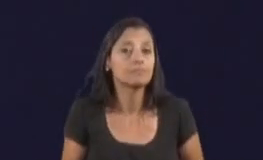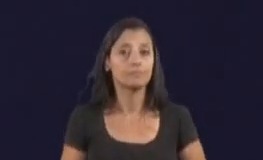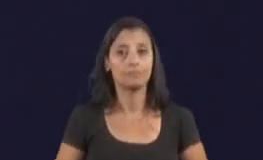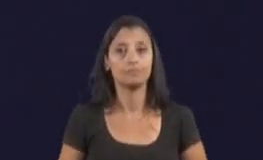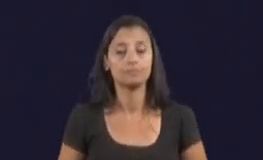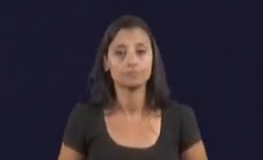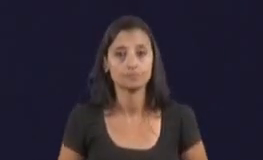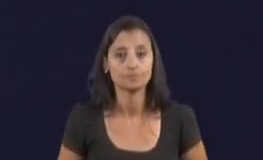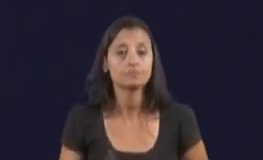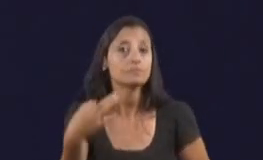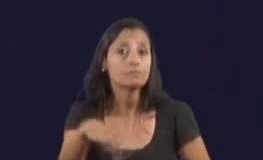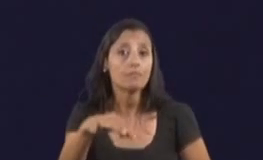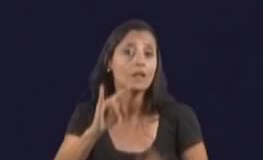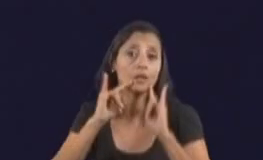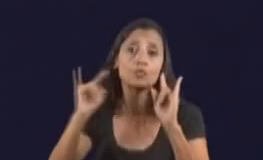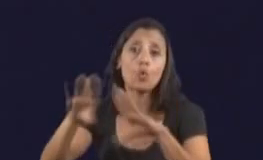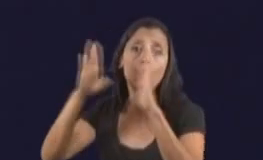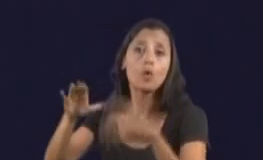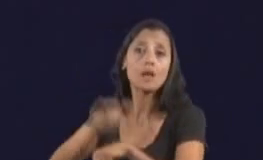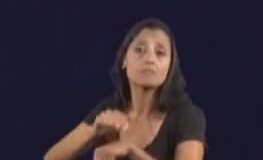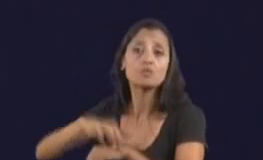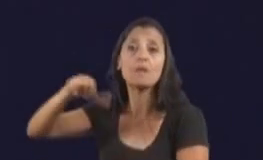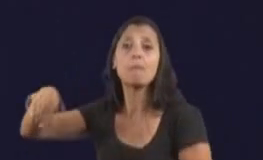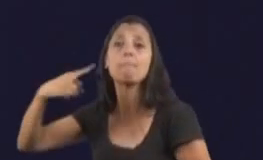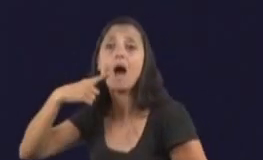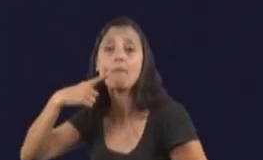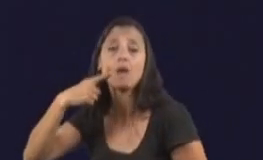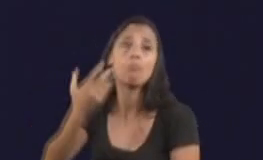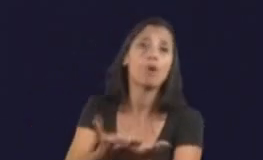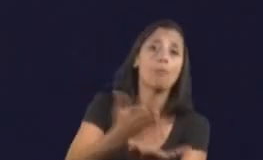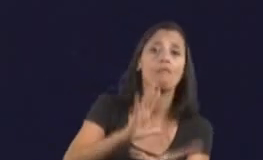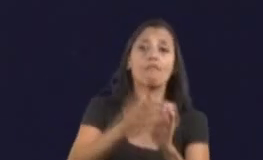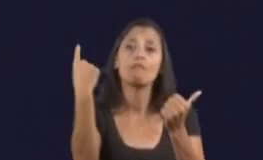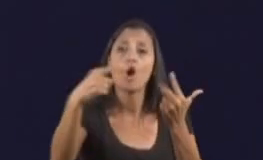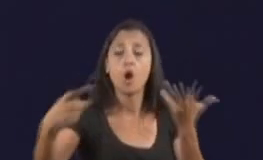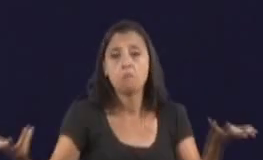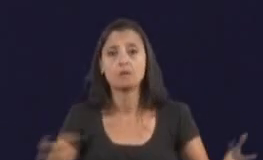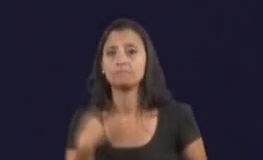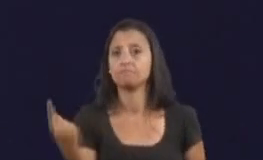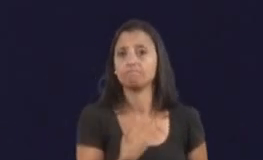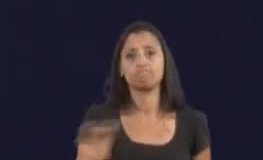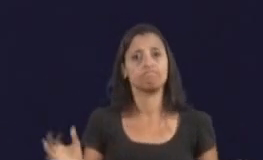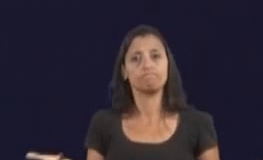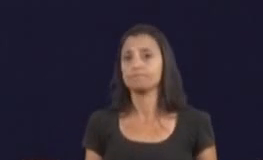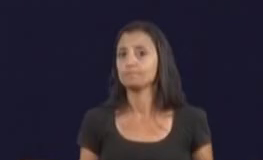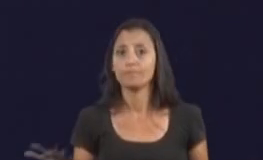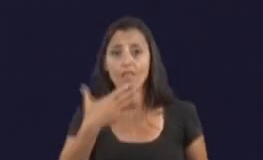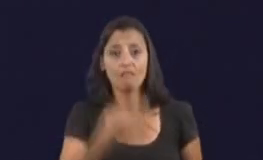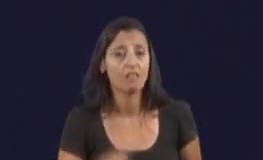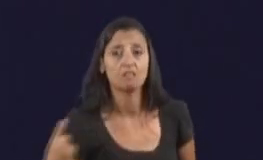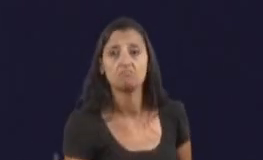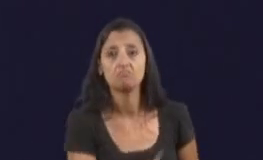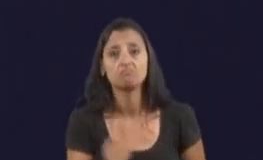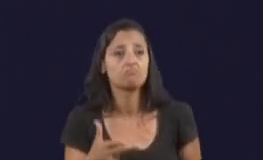en el propio PAMI, digamos. Después los pormenores operativos de eso, la verdad es que escapan a lo que yo